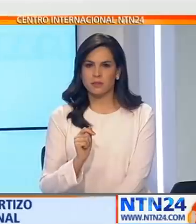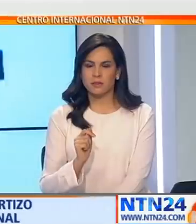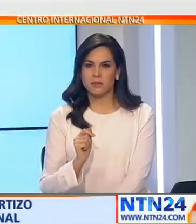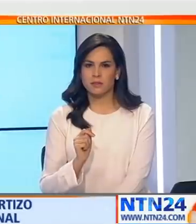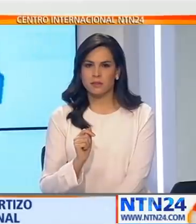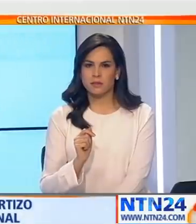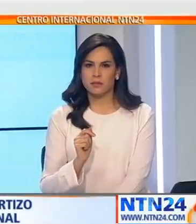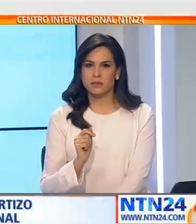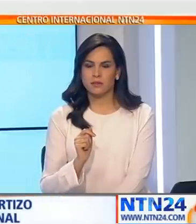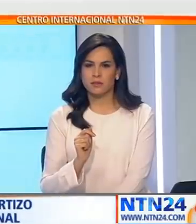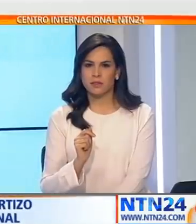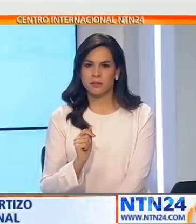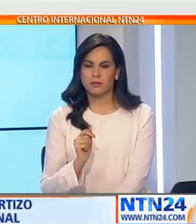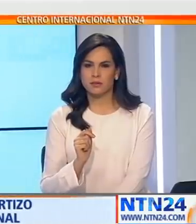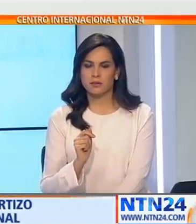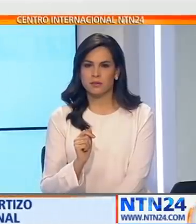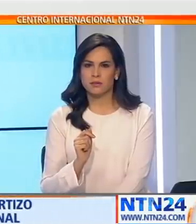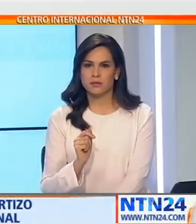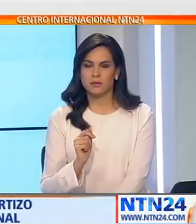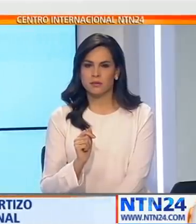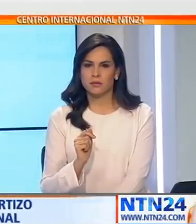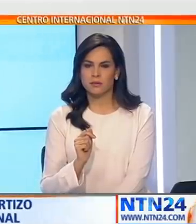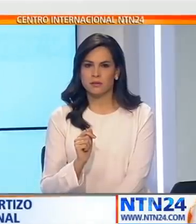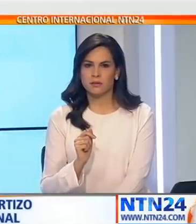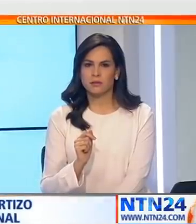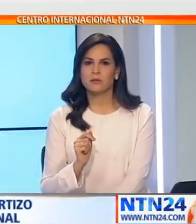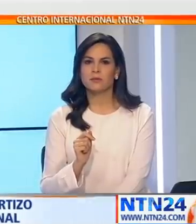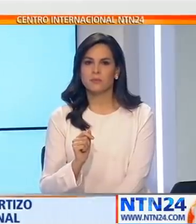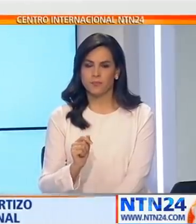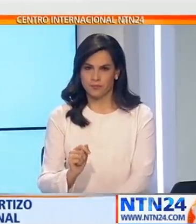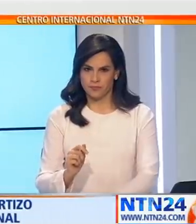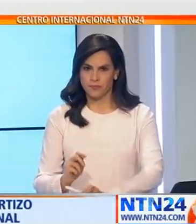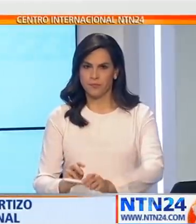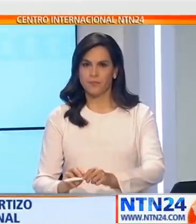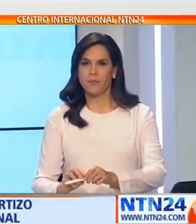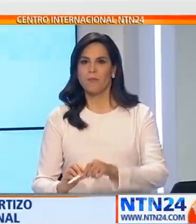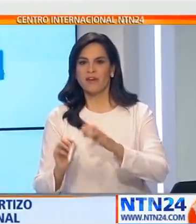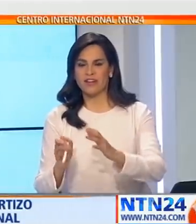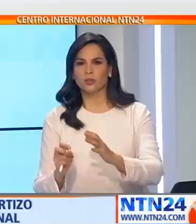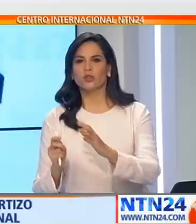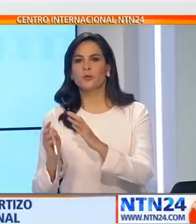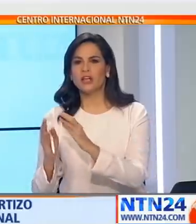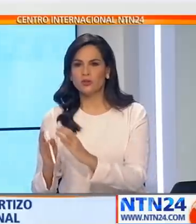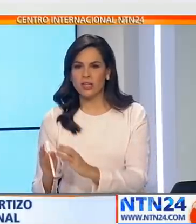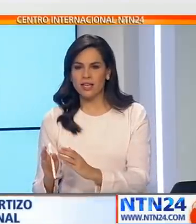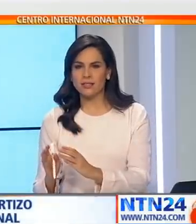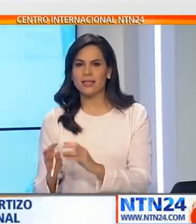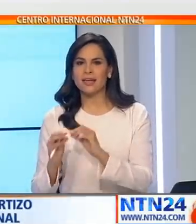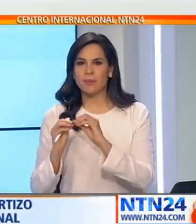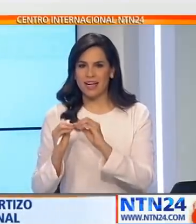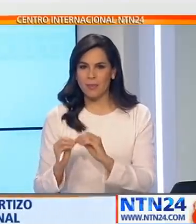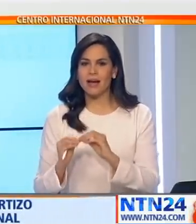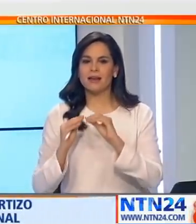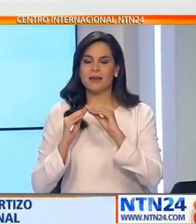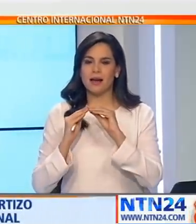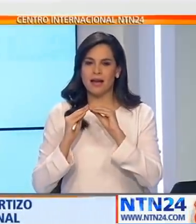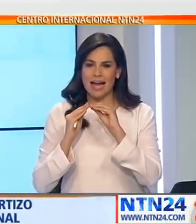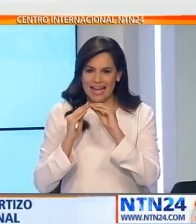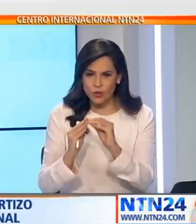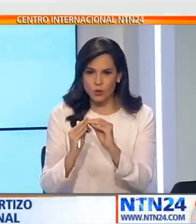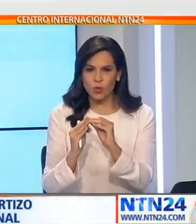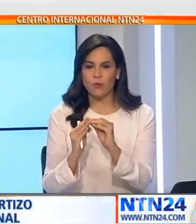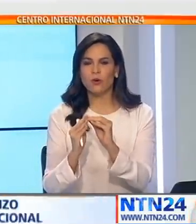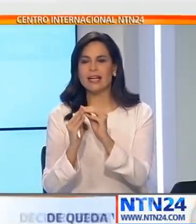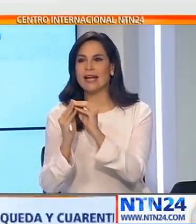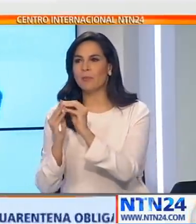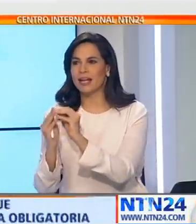de duplicación de los casos ya no es cada 2 o 3 días, sino cada 5 días. Perfecto, entonces podría usted decir que Panamá ha